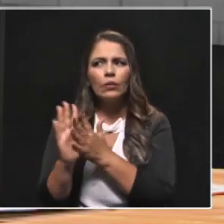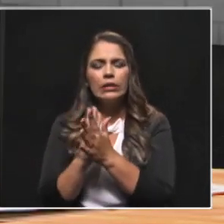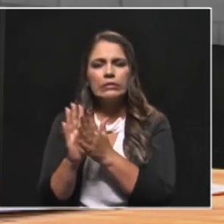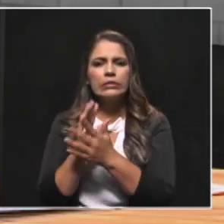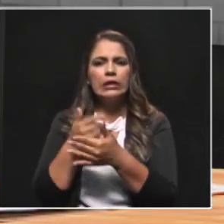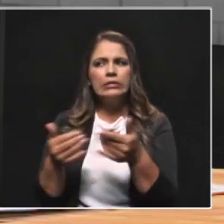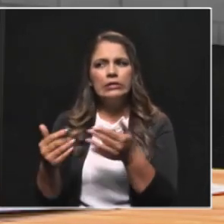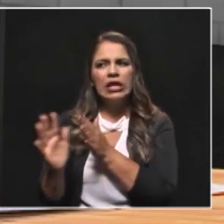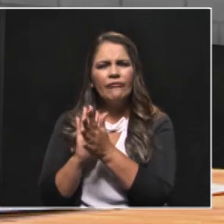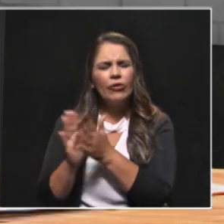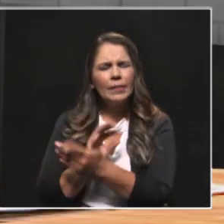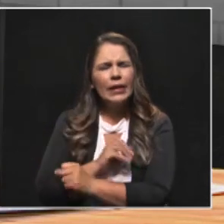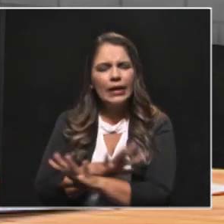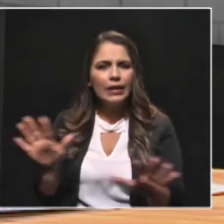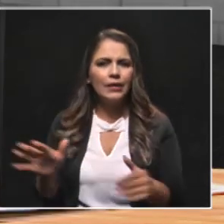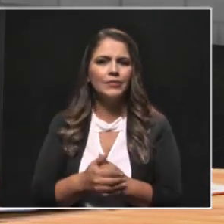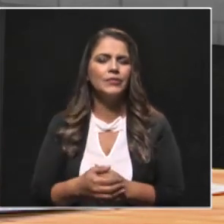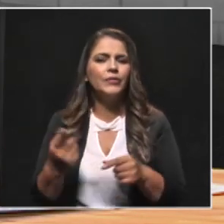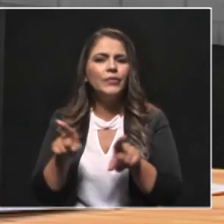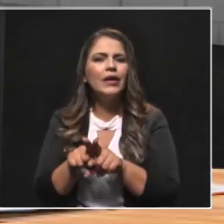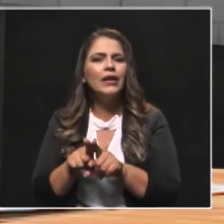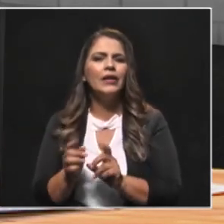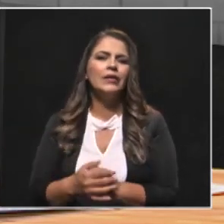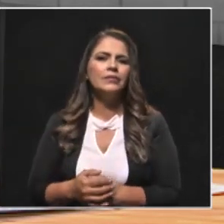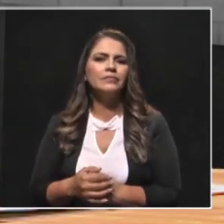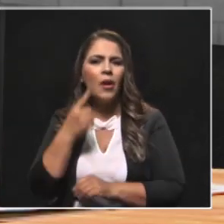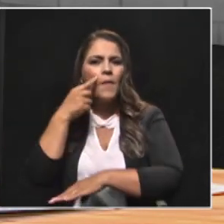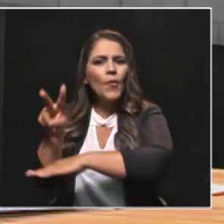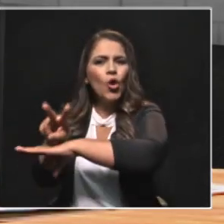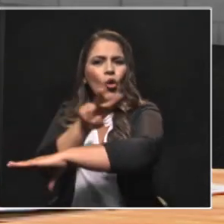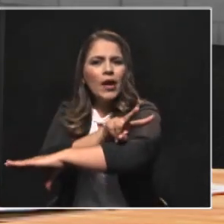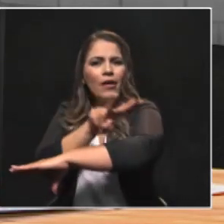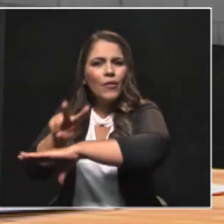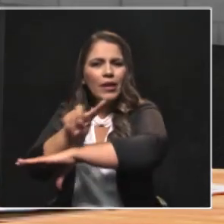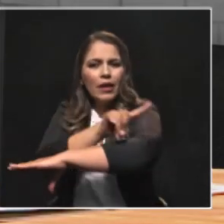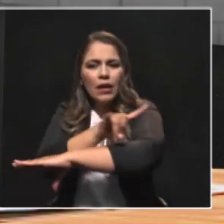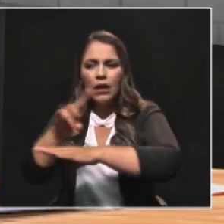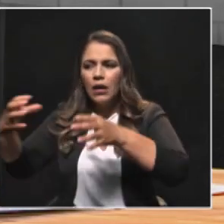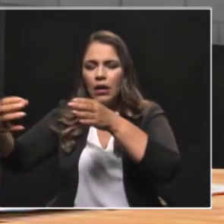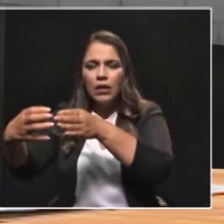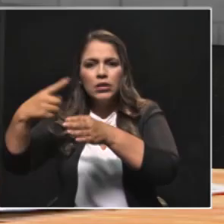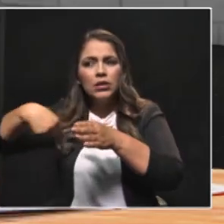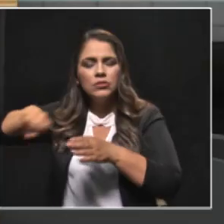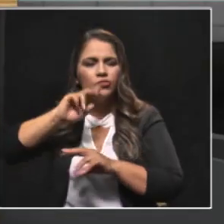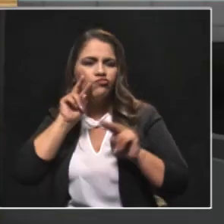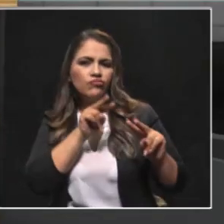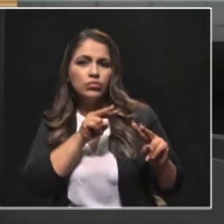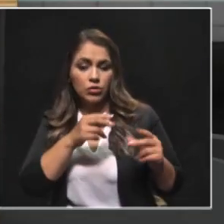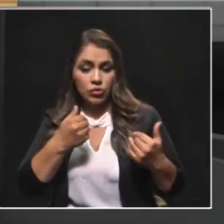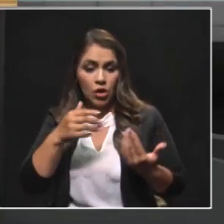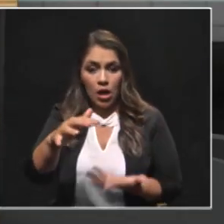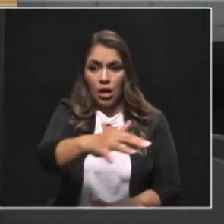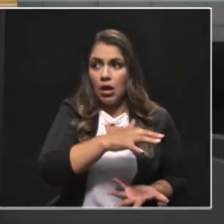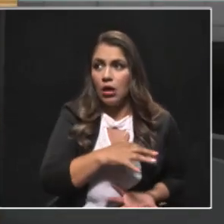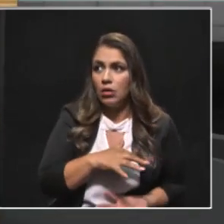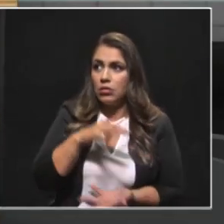lo hablábamos con otras autoridades como la Procuraduría, porque nosotros nos comprometemos a recoger esta información y entregarlas a las autoridades, pero